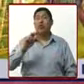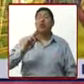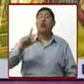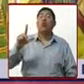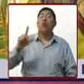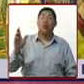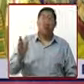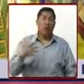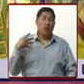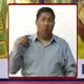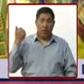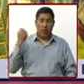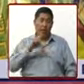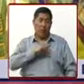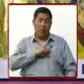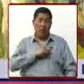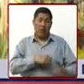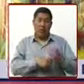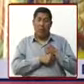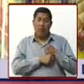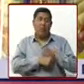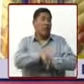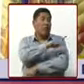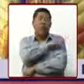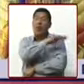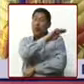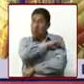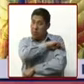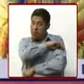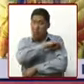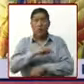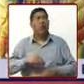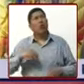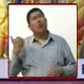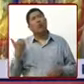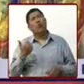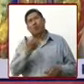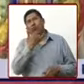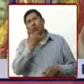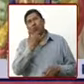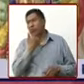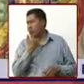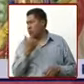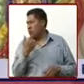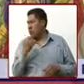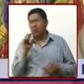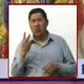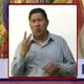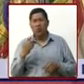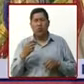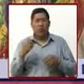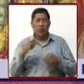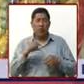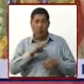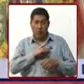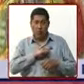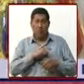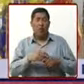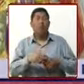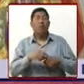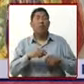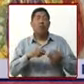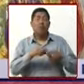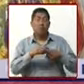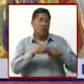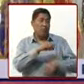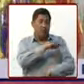Muiva, comandante de la Policía Militar; el señor Marcelo Franklin Gutiérrez Franco, subcomandante de la Policía Militar, y que